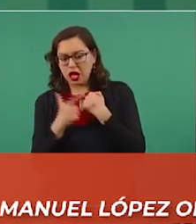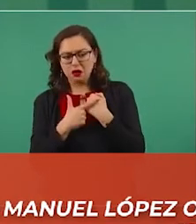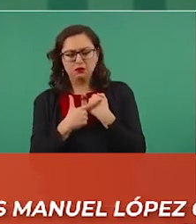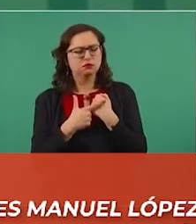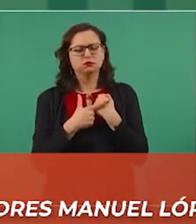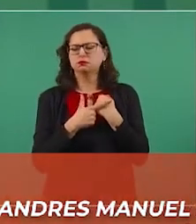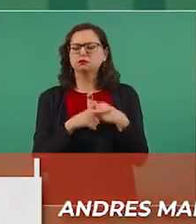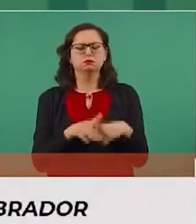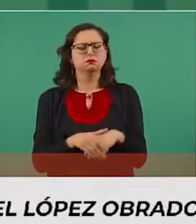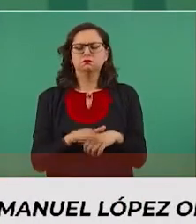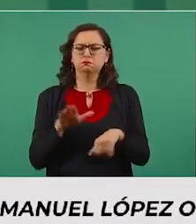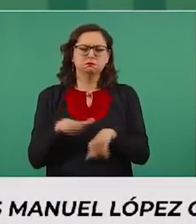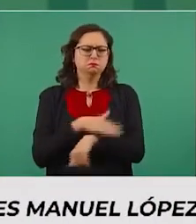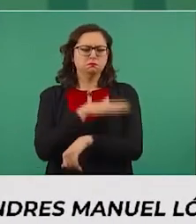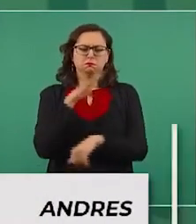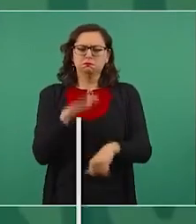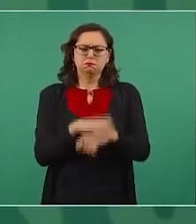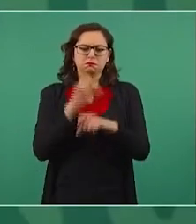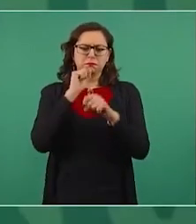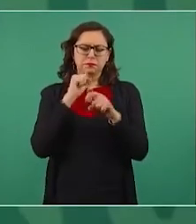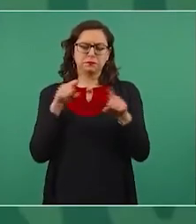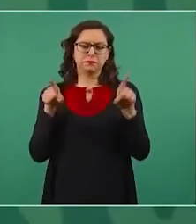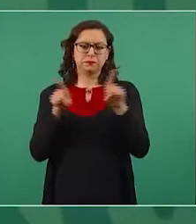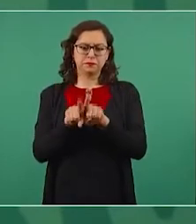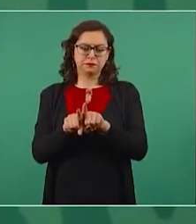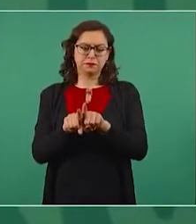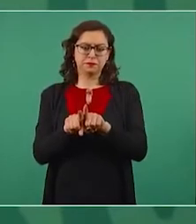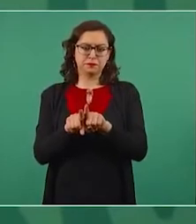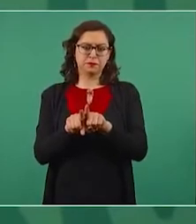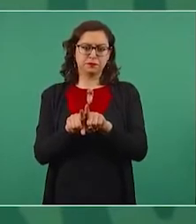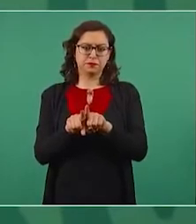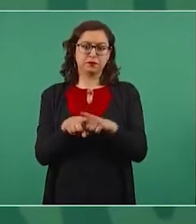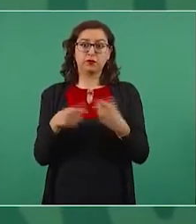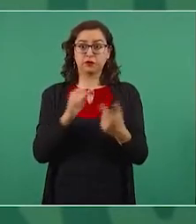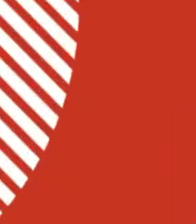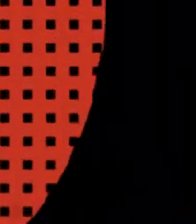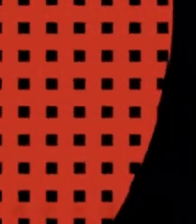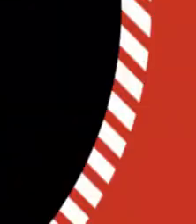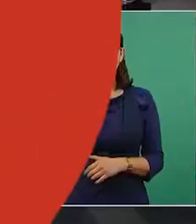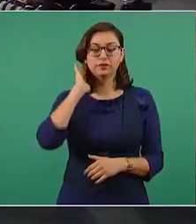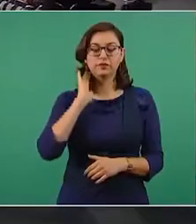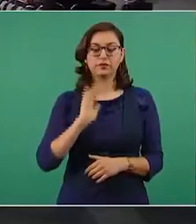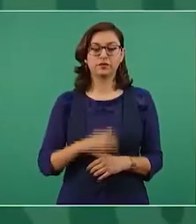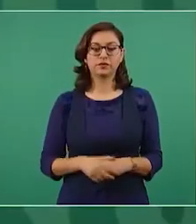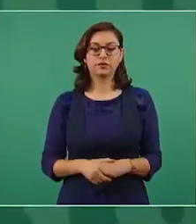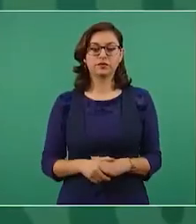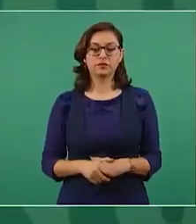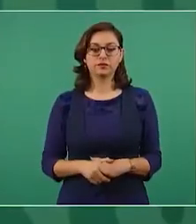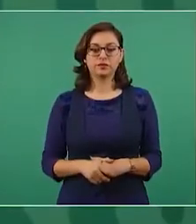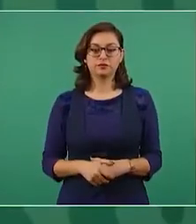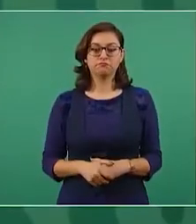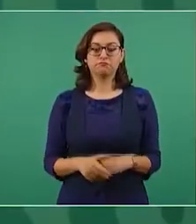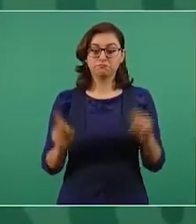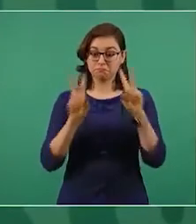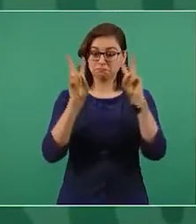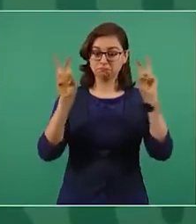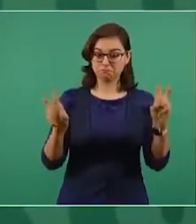mantuvieron la misma calificación, cosa que no sucedió con otros países. Hola,